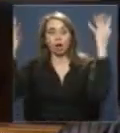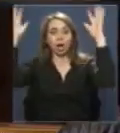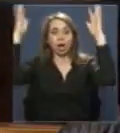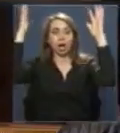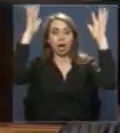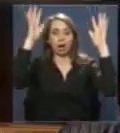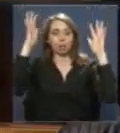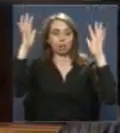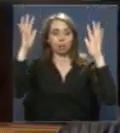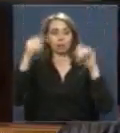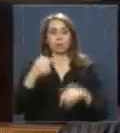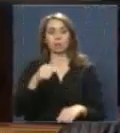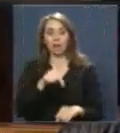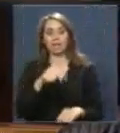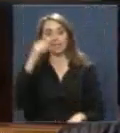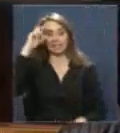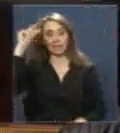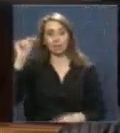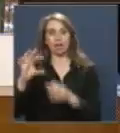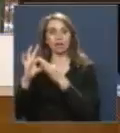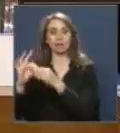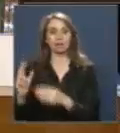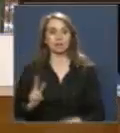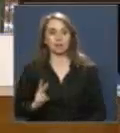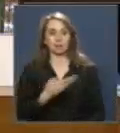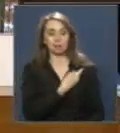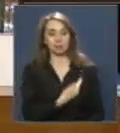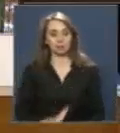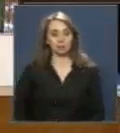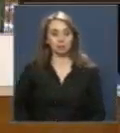aplauso para esta idea. Gracias, señor presidente.